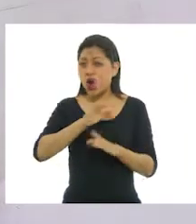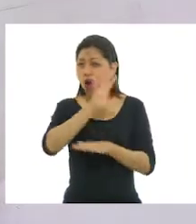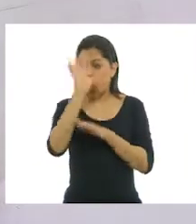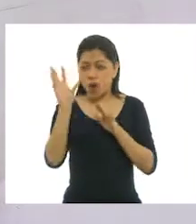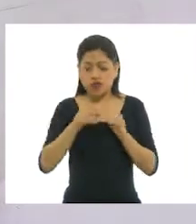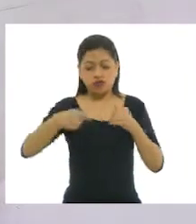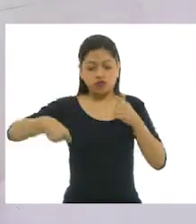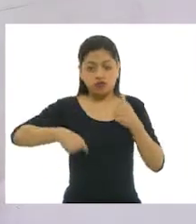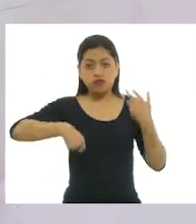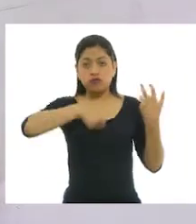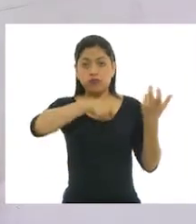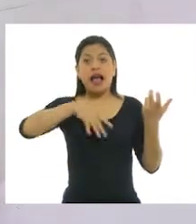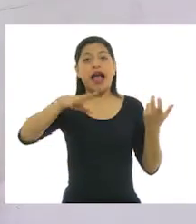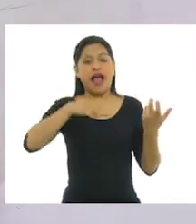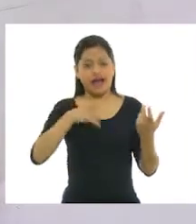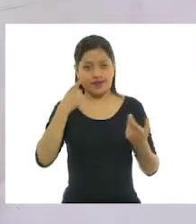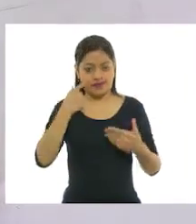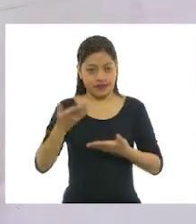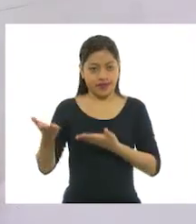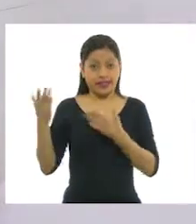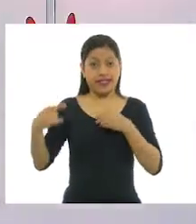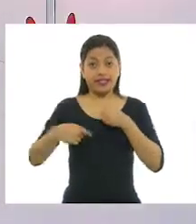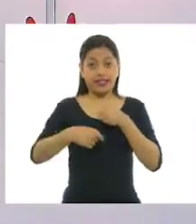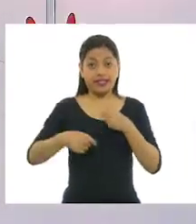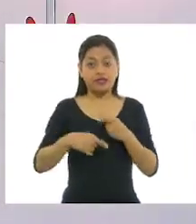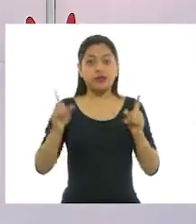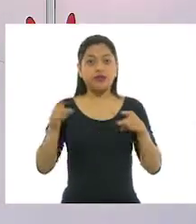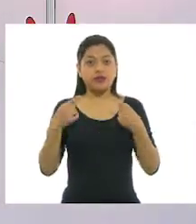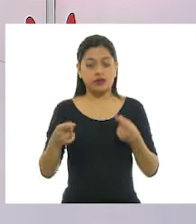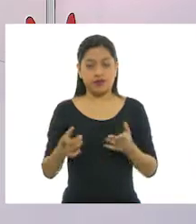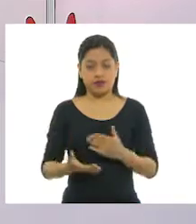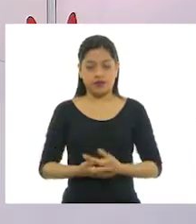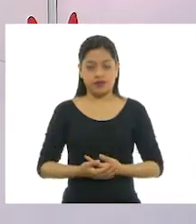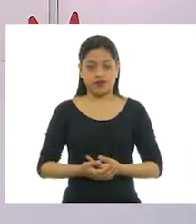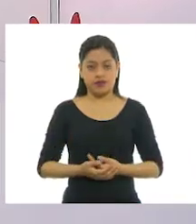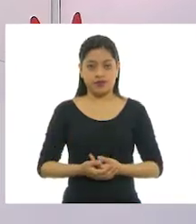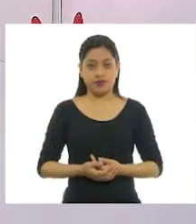las tienen. Este, que es el violonchelo, vean cómo suena.